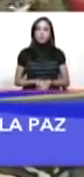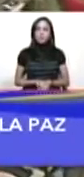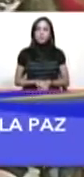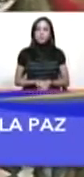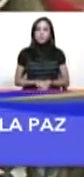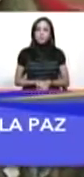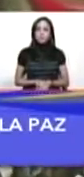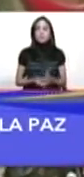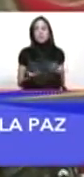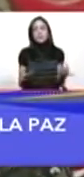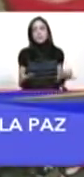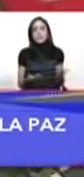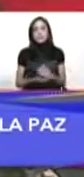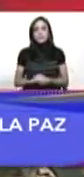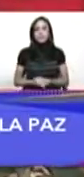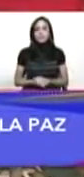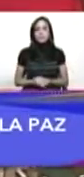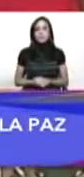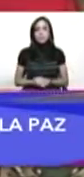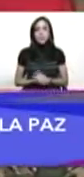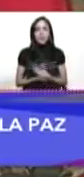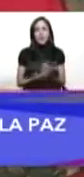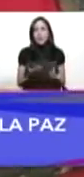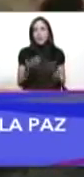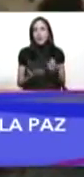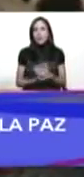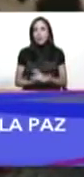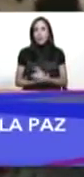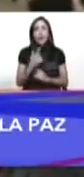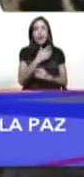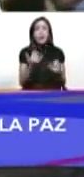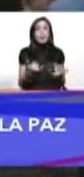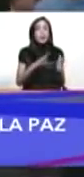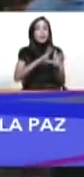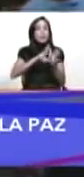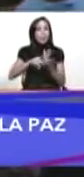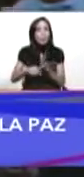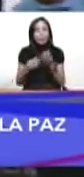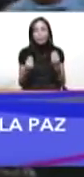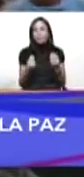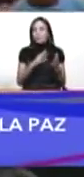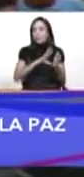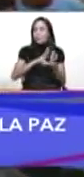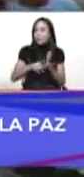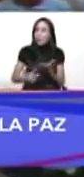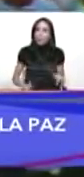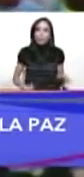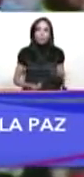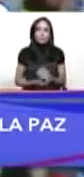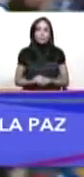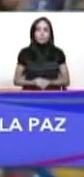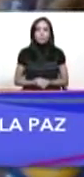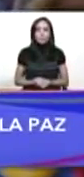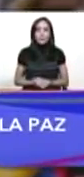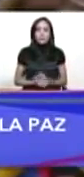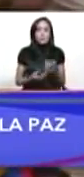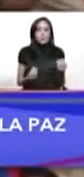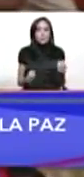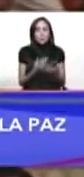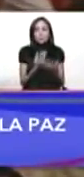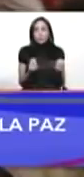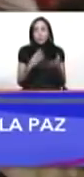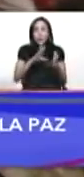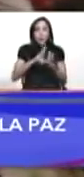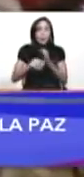Pero también es verdad que hay mucha corrupción, hay mucha indolencia, hay mucho